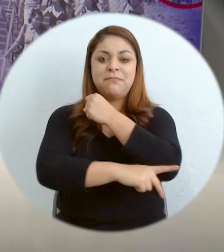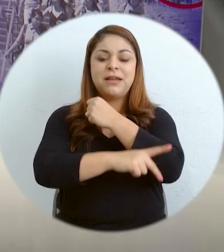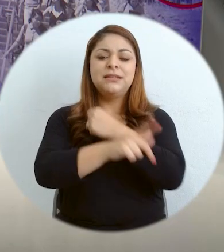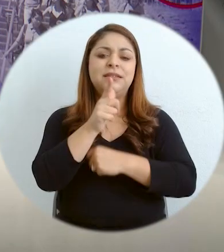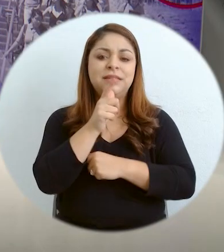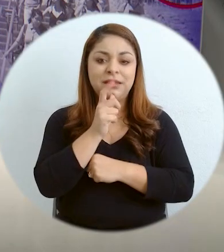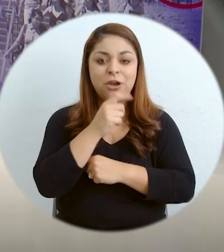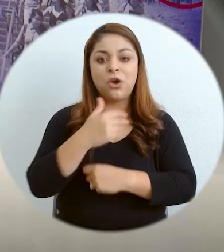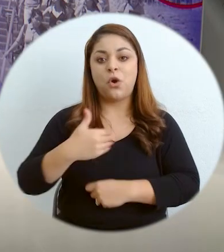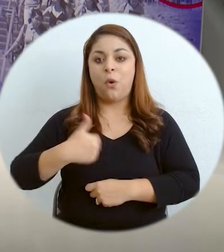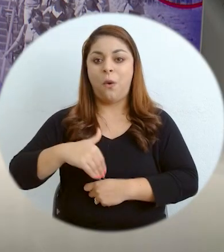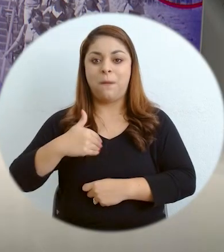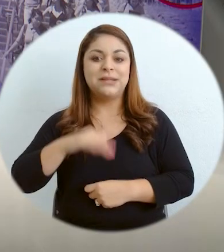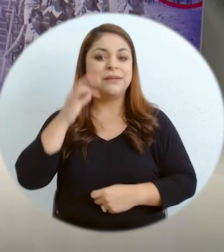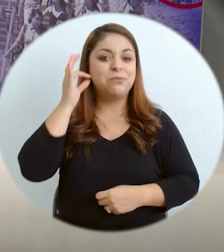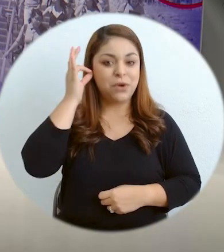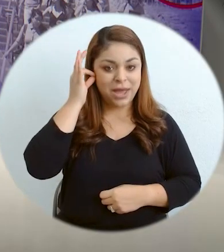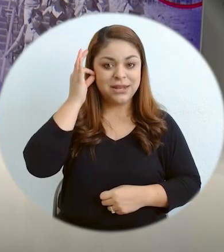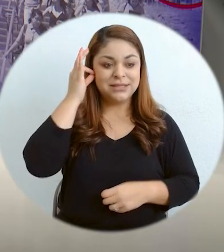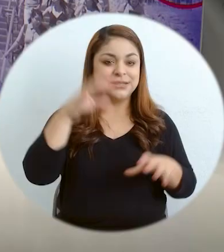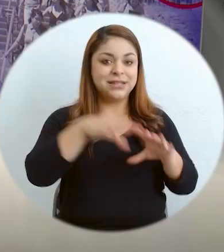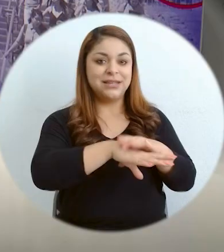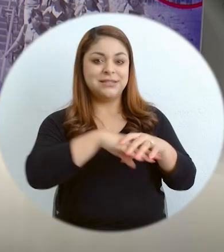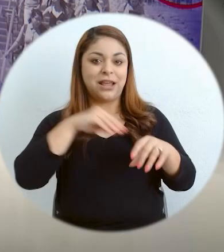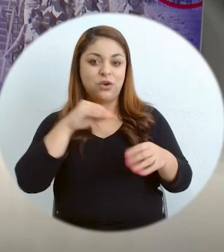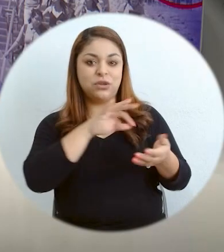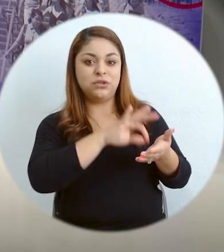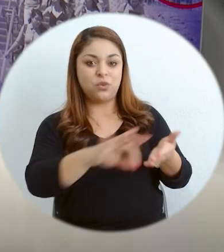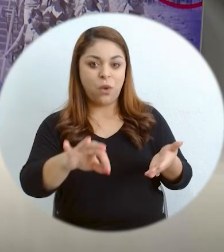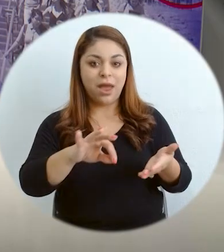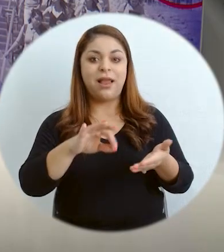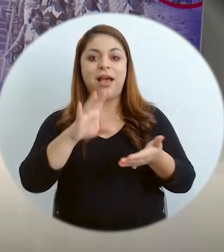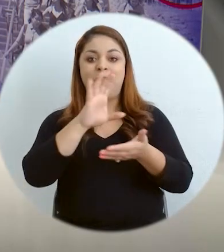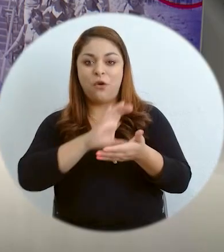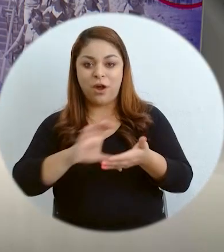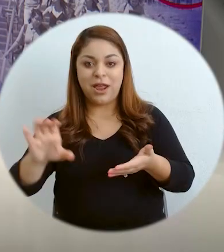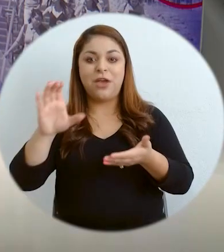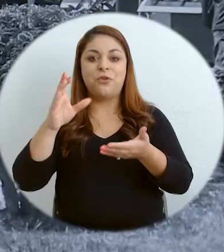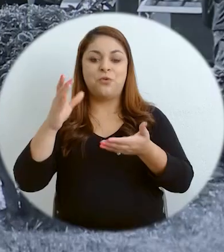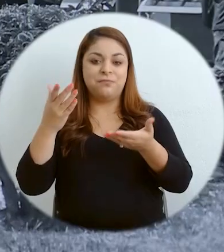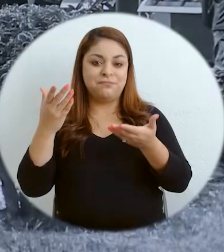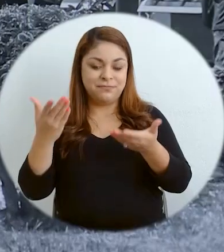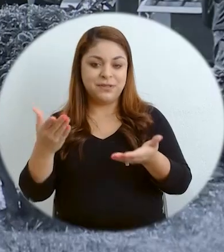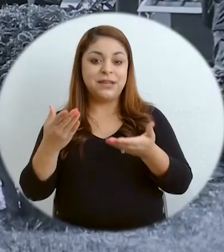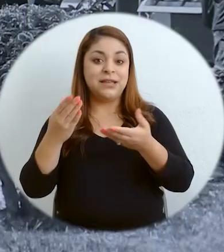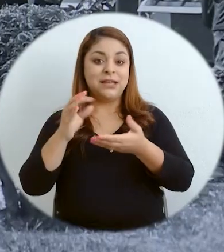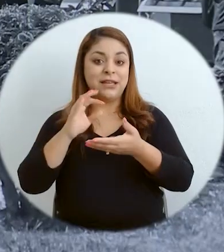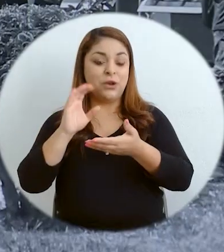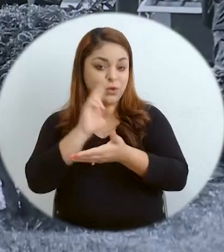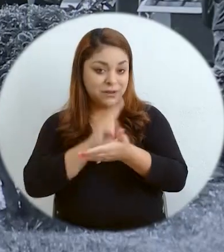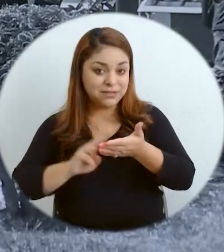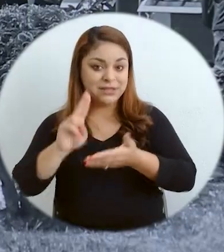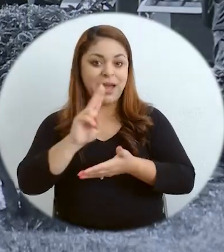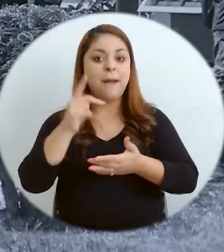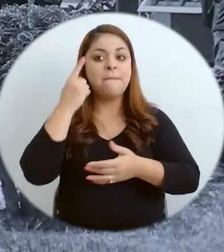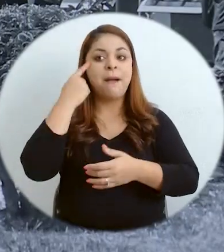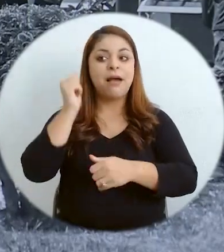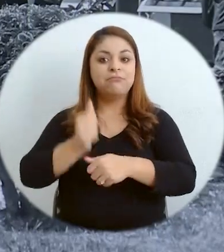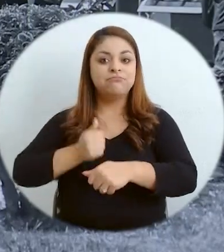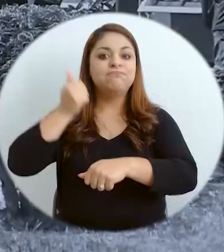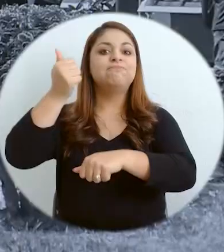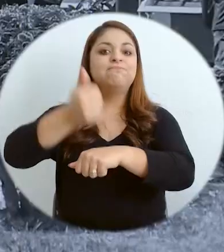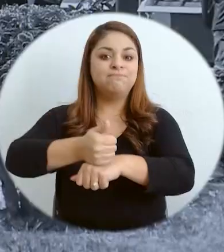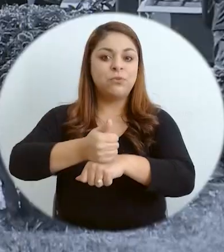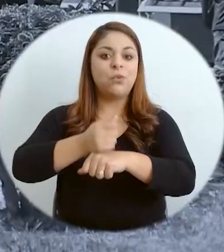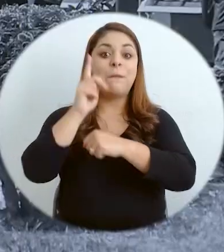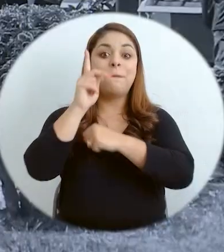mujeres que salieron de las escuelas y posteriormente ya de la educación secundaria y superior a forjar un país, ¿verdad? No era